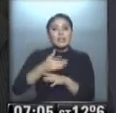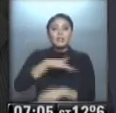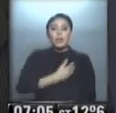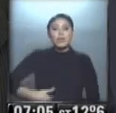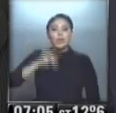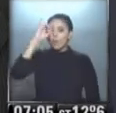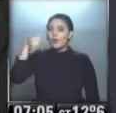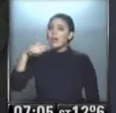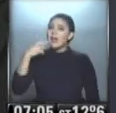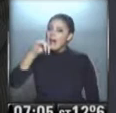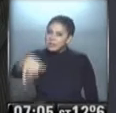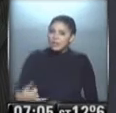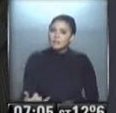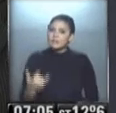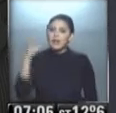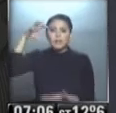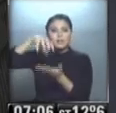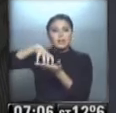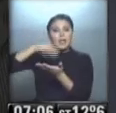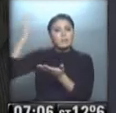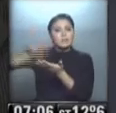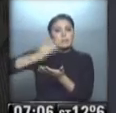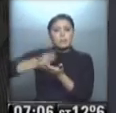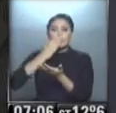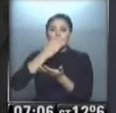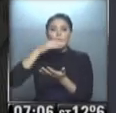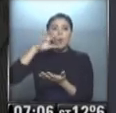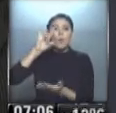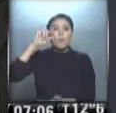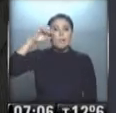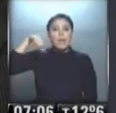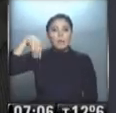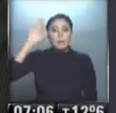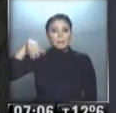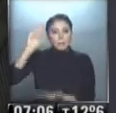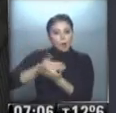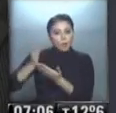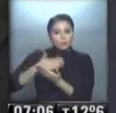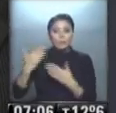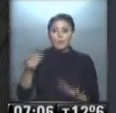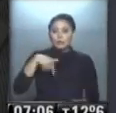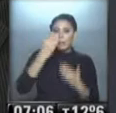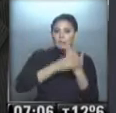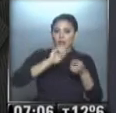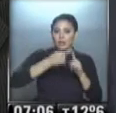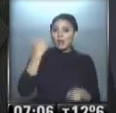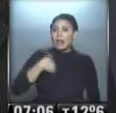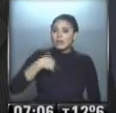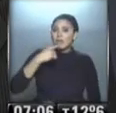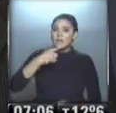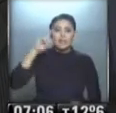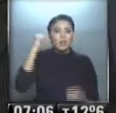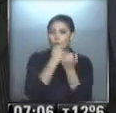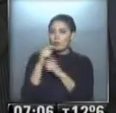de autorizar el incremento en la producción de la pastera UPM. El canciller argentino Héctor Timerman informó que no hubo